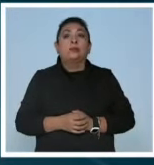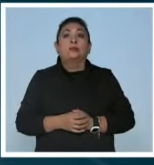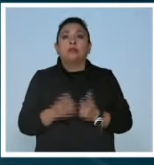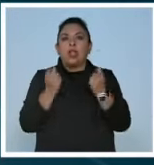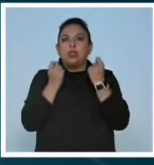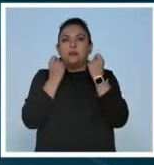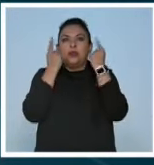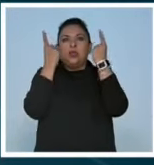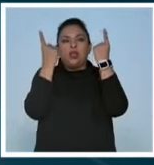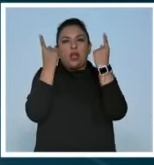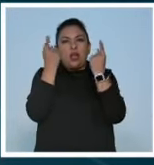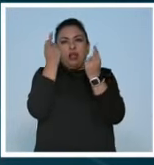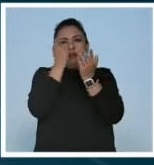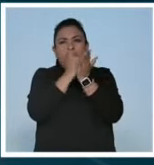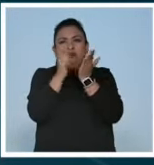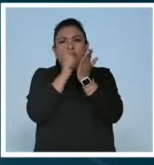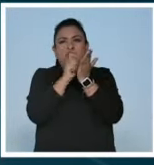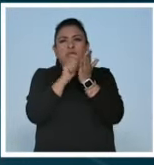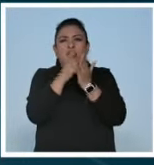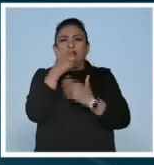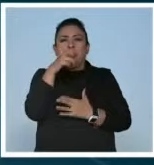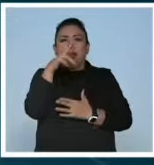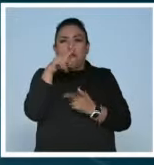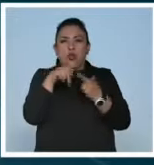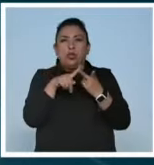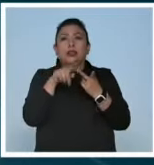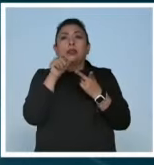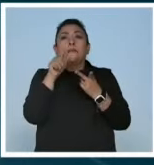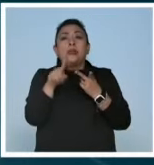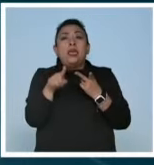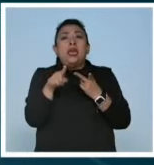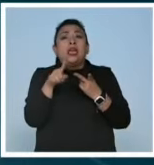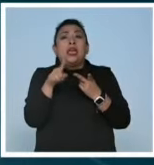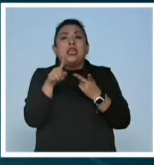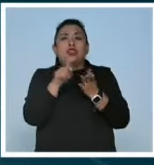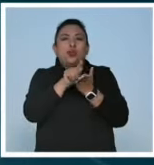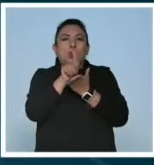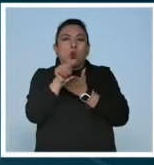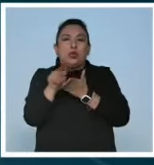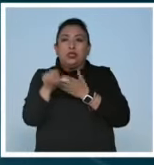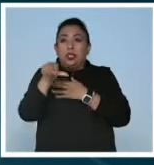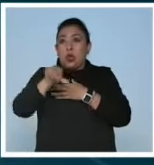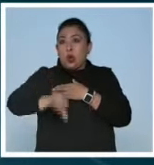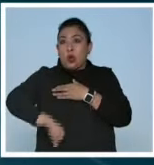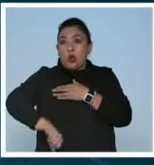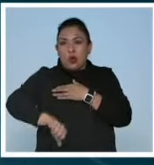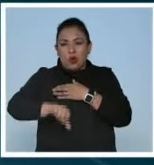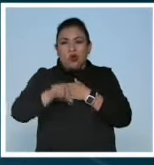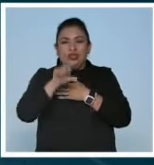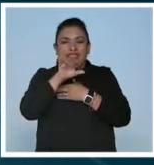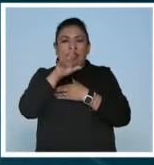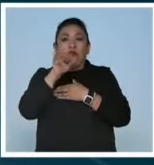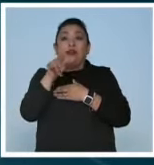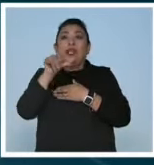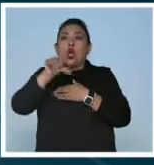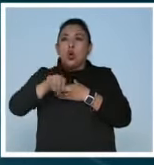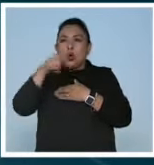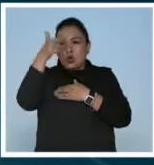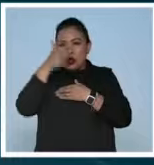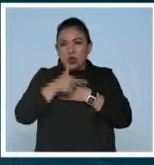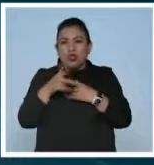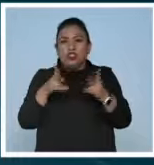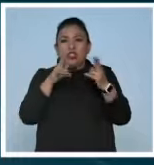Admirada por sus grandes obras como las genealogías, como por sus contundentes tweets, como el hoy, el de los psicofantes, recibimos esta noche